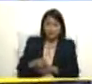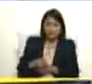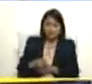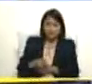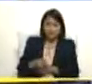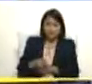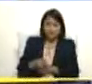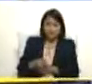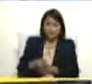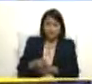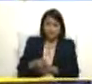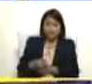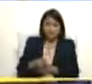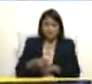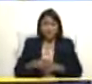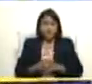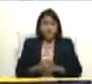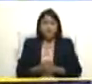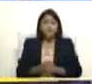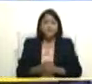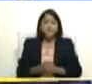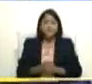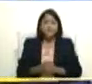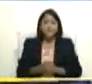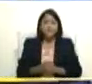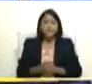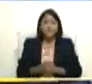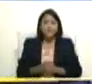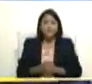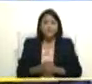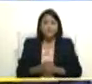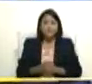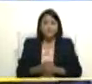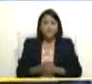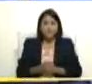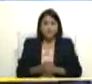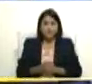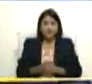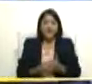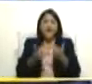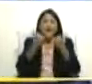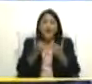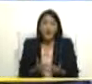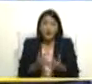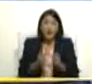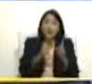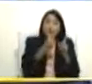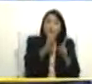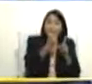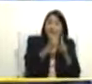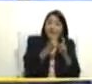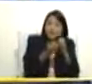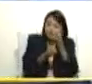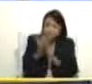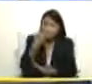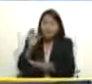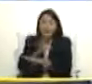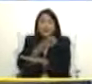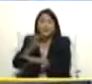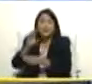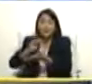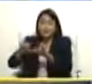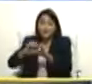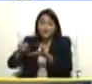este tiempo en que de las palabras salen canciones, ¿no? En ritmo de